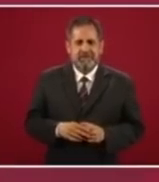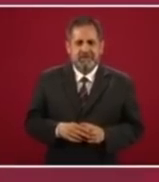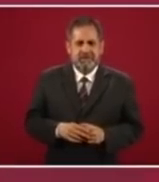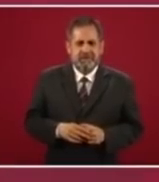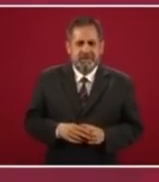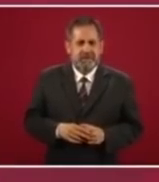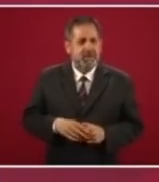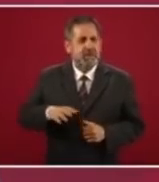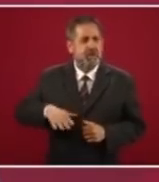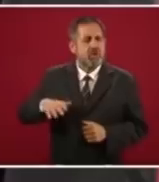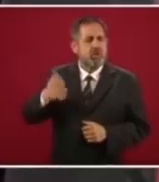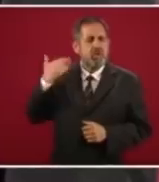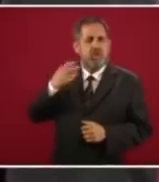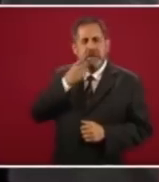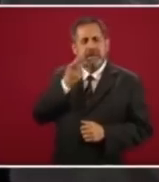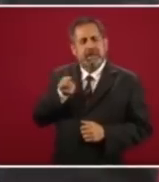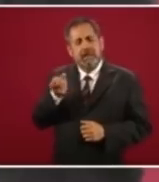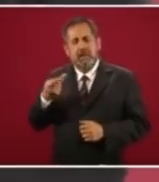como decía el finado